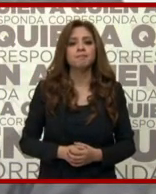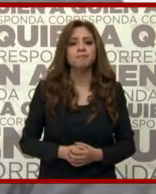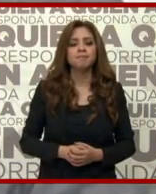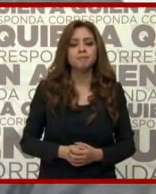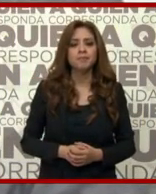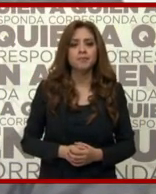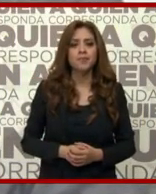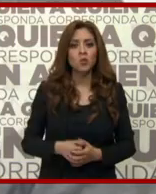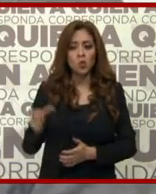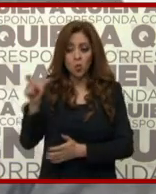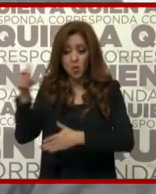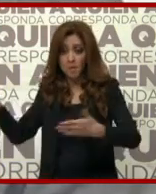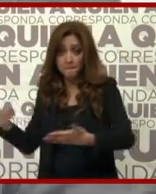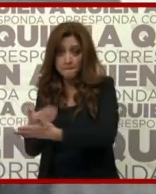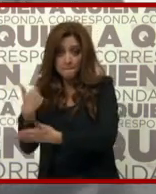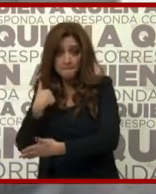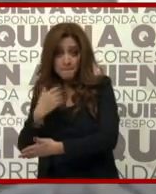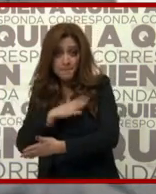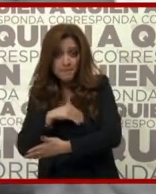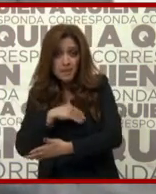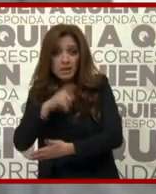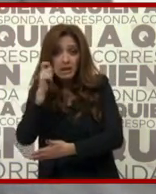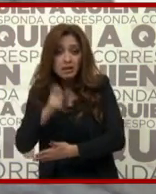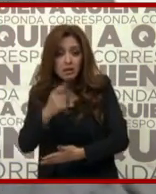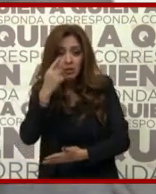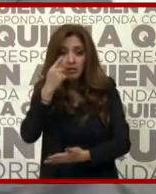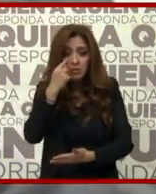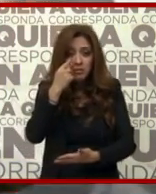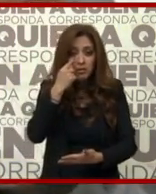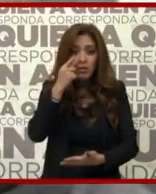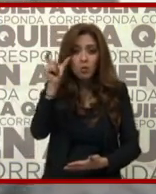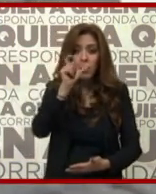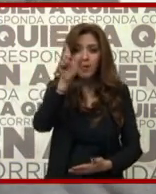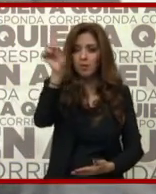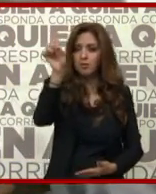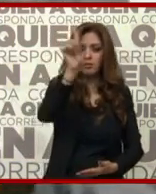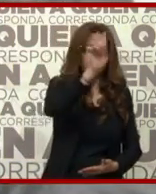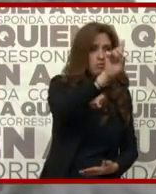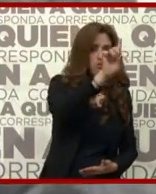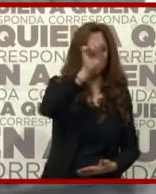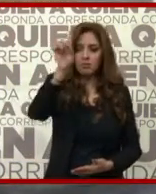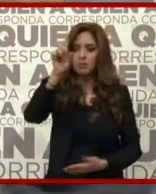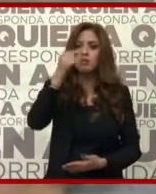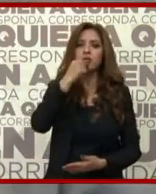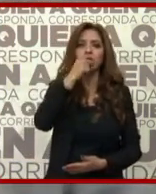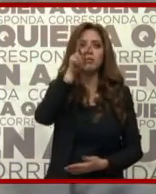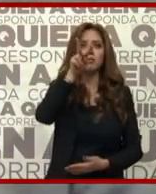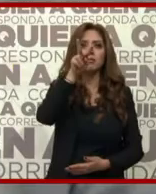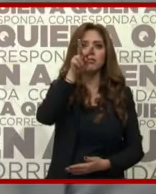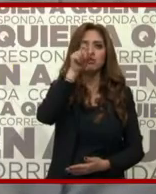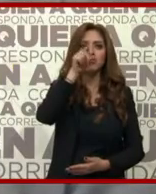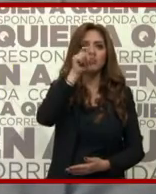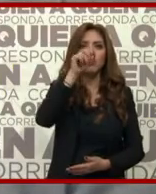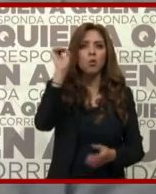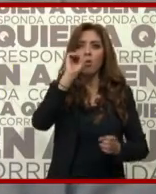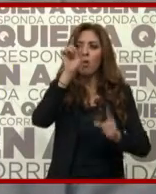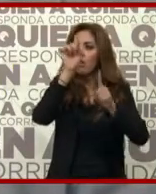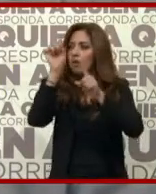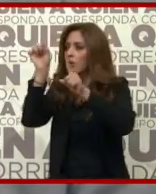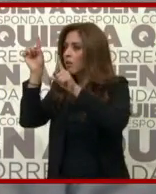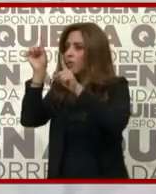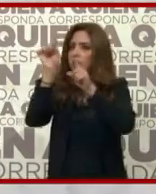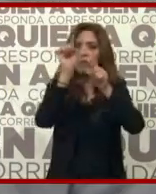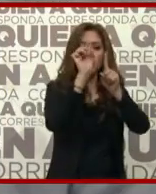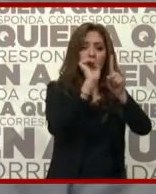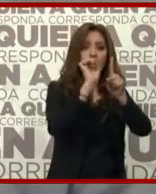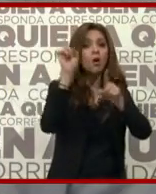de mover rápido los ojos, no seguía el dedo, no conocía a la gente. La llevamos al